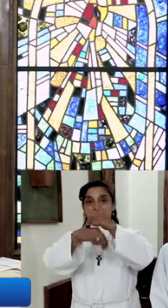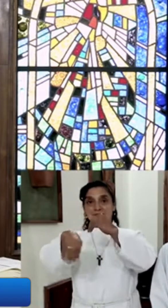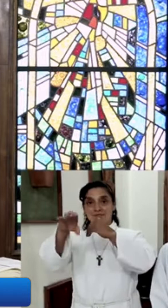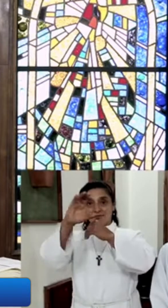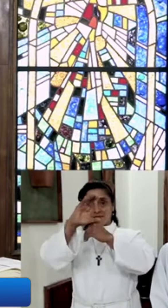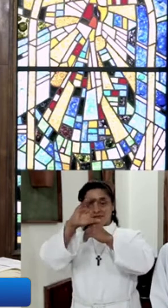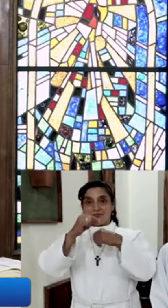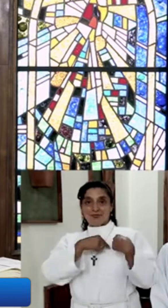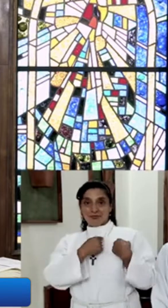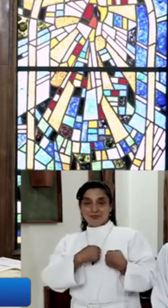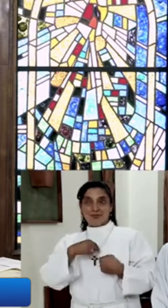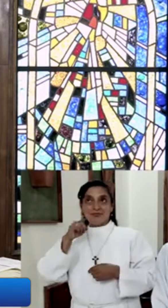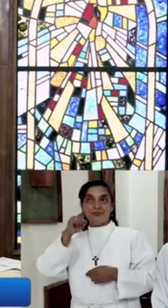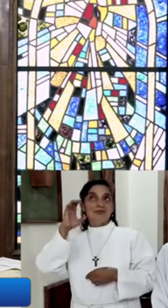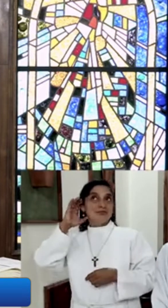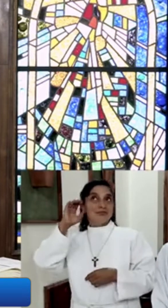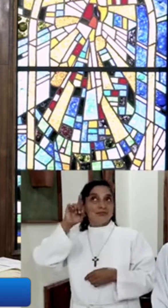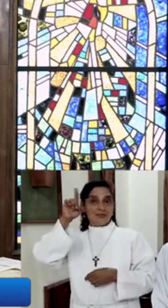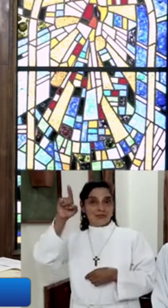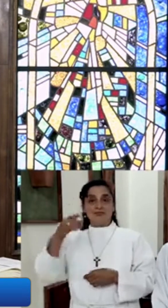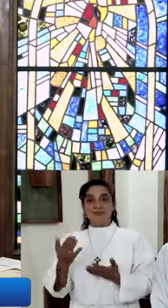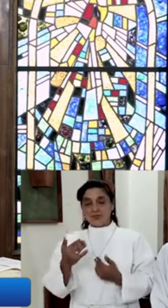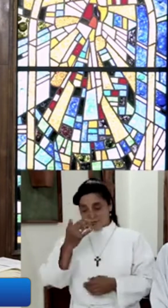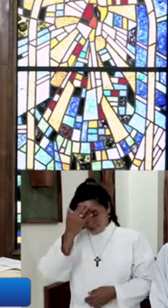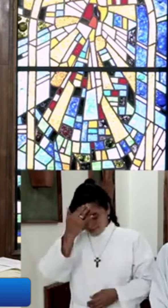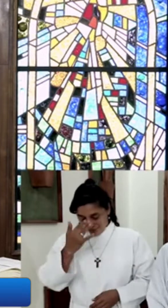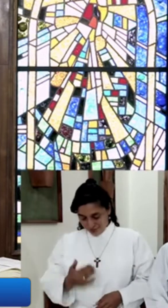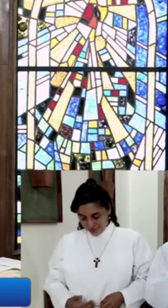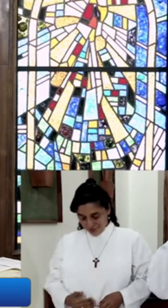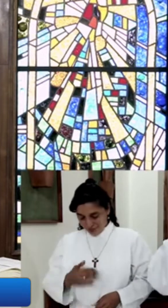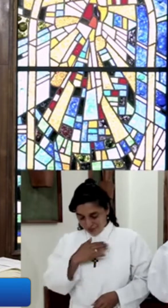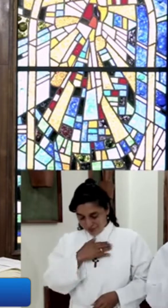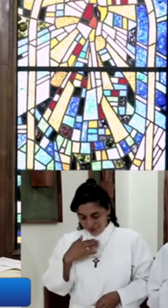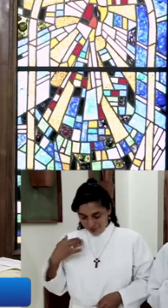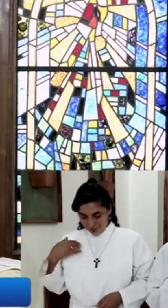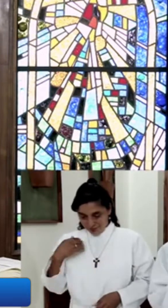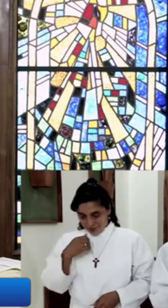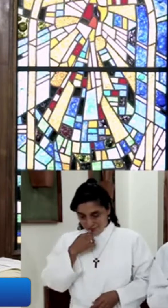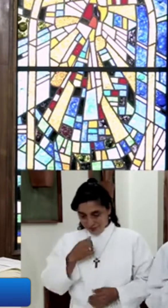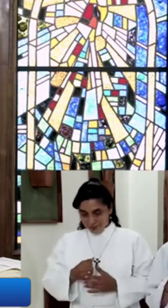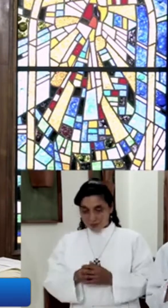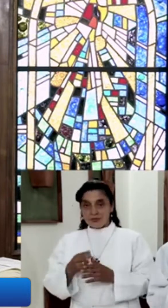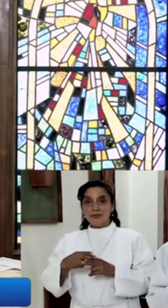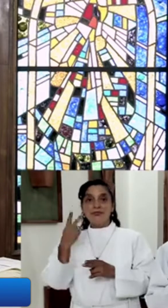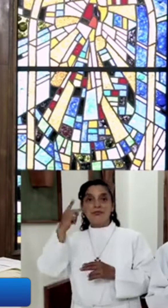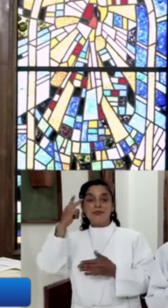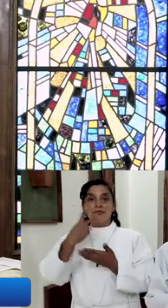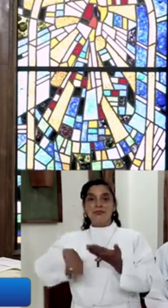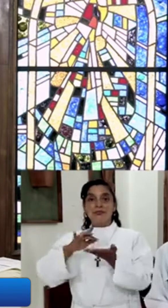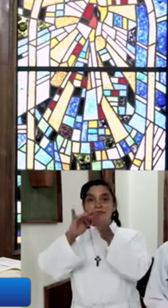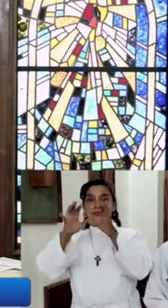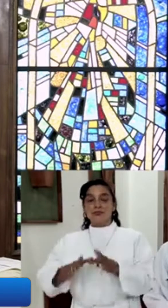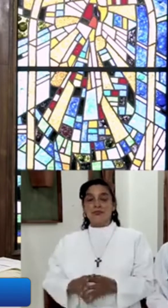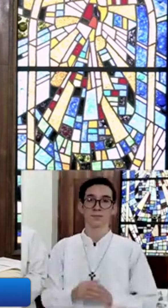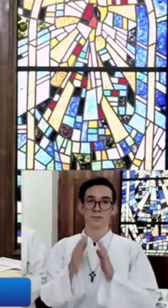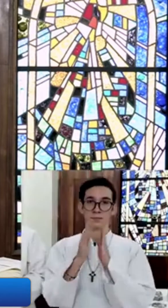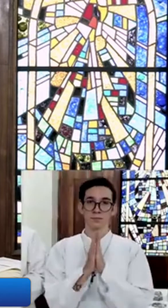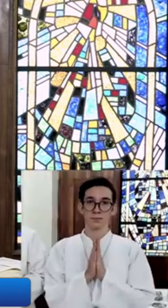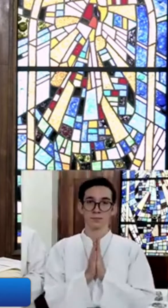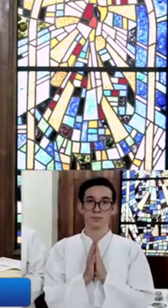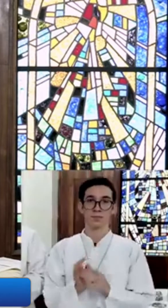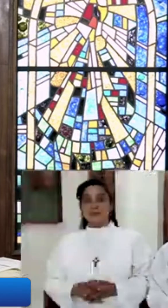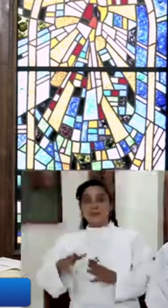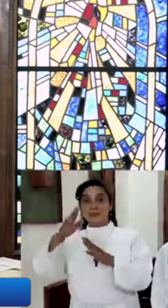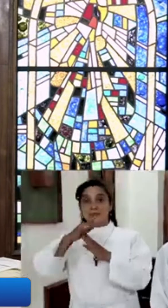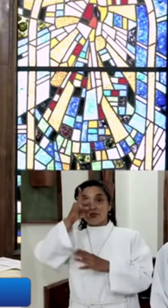Te Escucha. En el nombre del Padre, y del Hijo, y del Espíritu Santo. Amén.